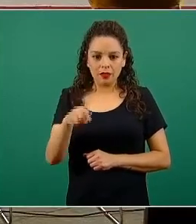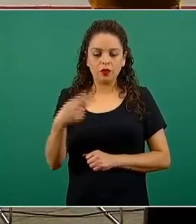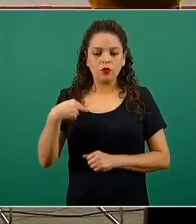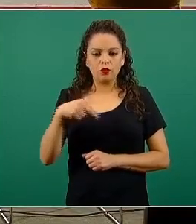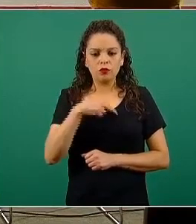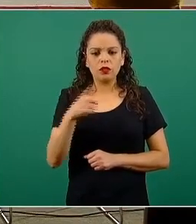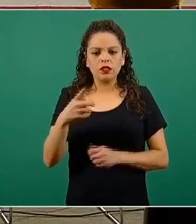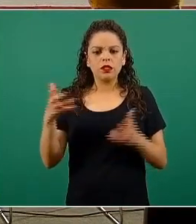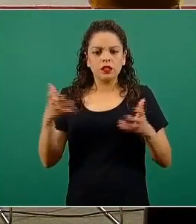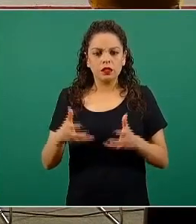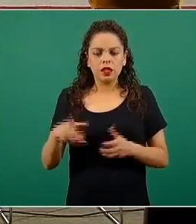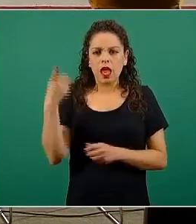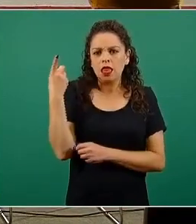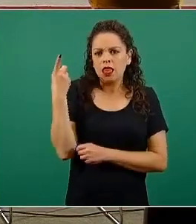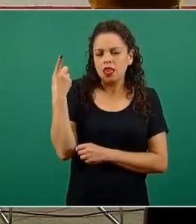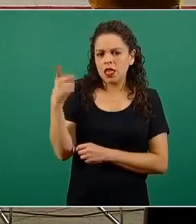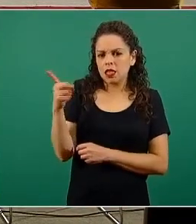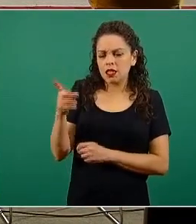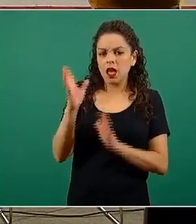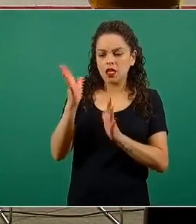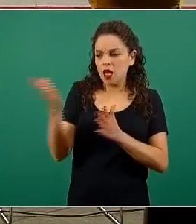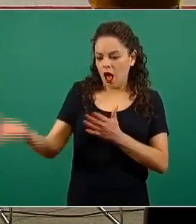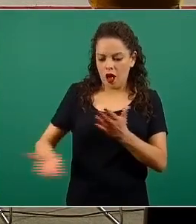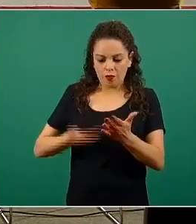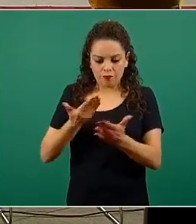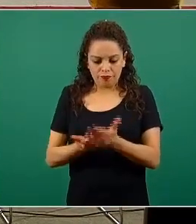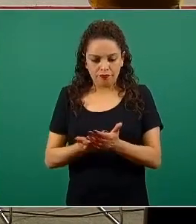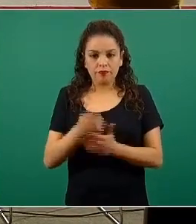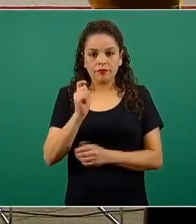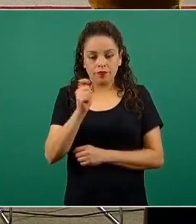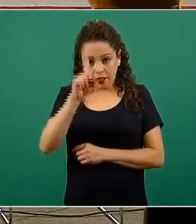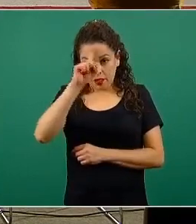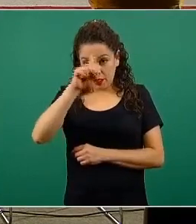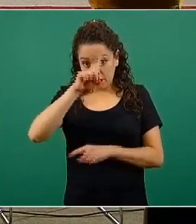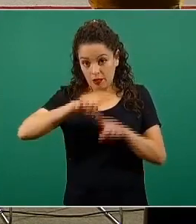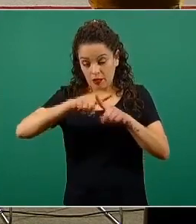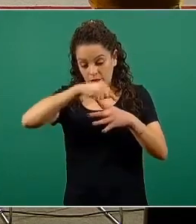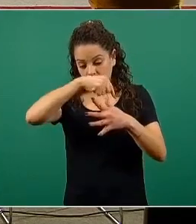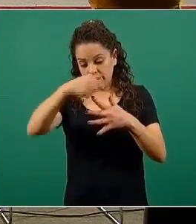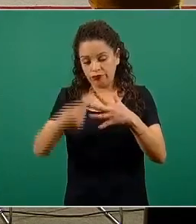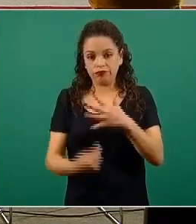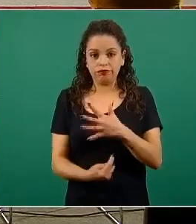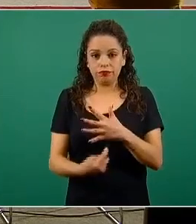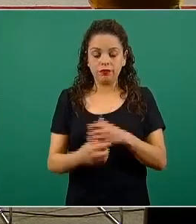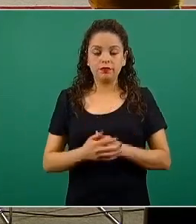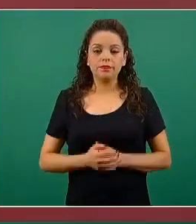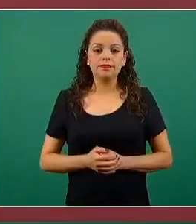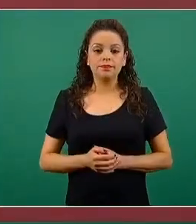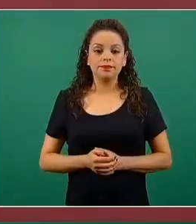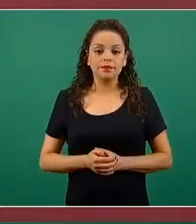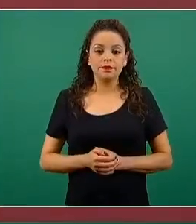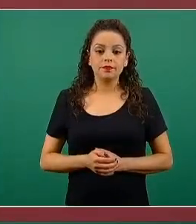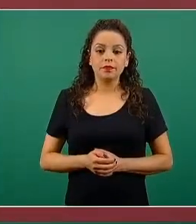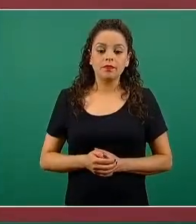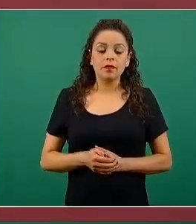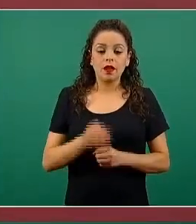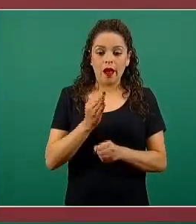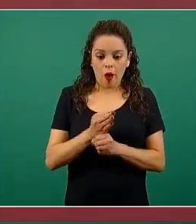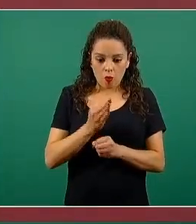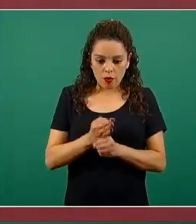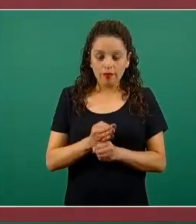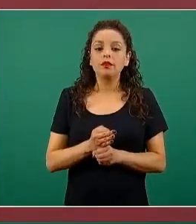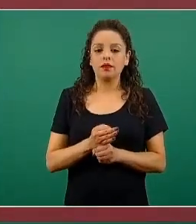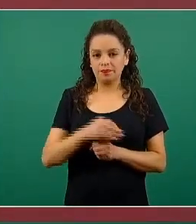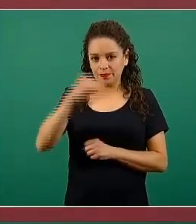habían presentado en diciembre ya la versión preliminar de las recomendaciones, y estamos haciendo una